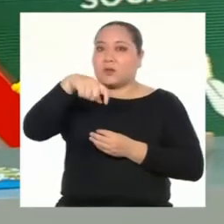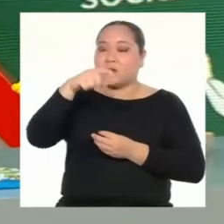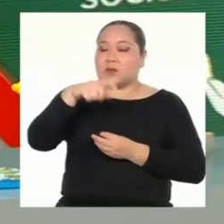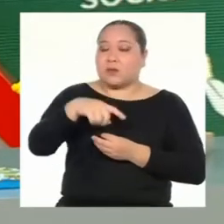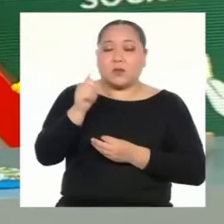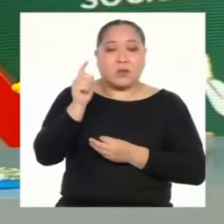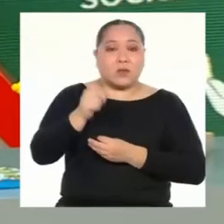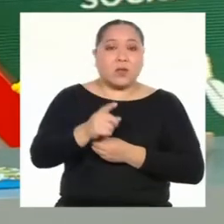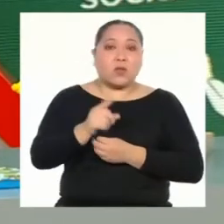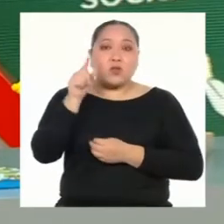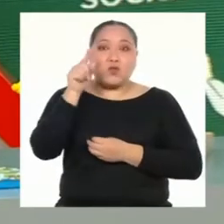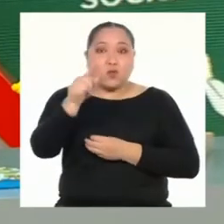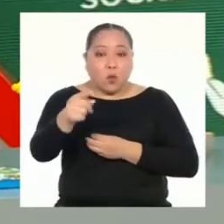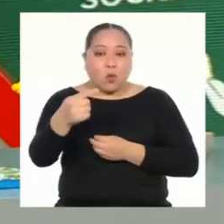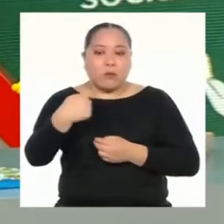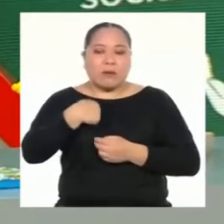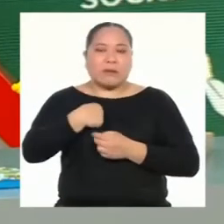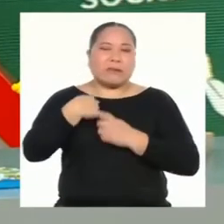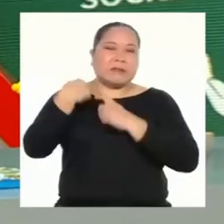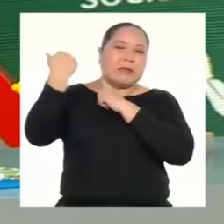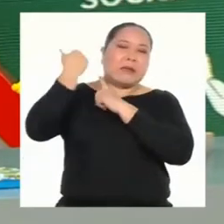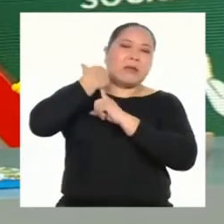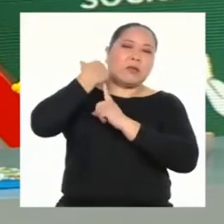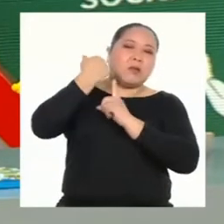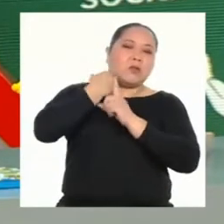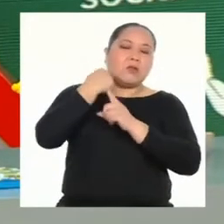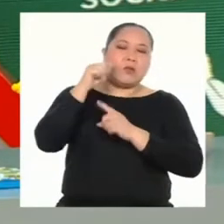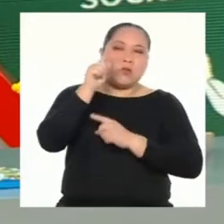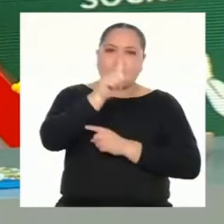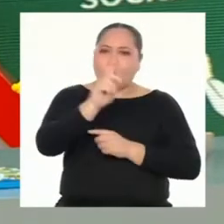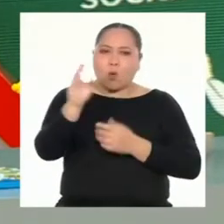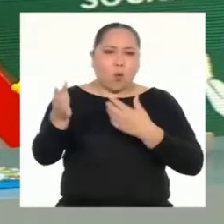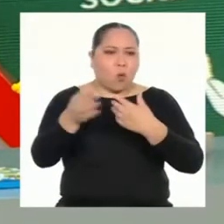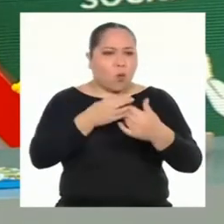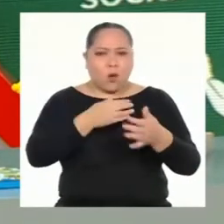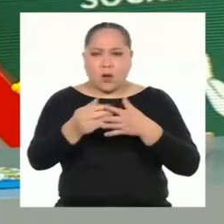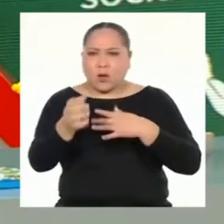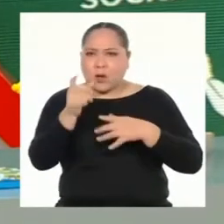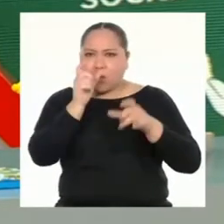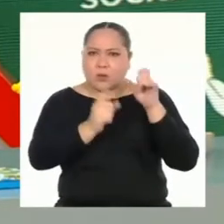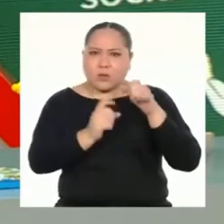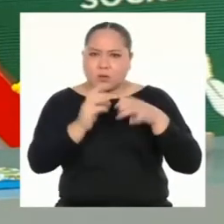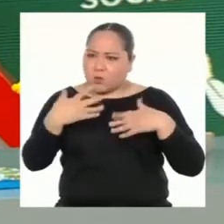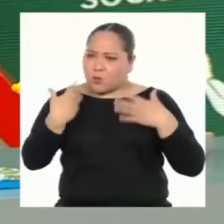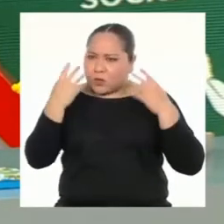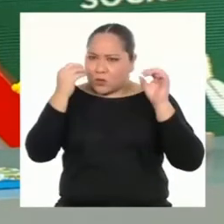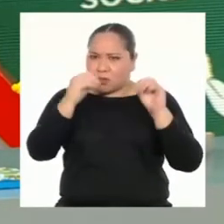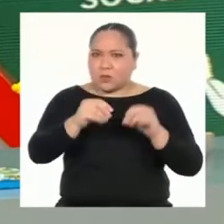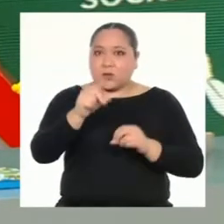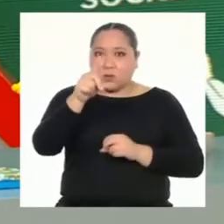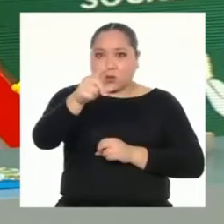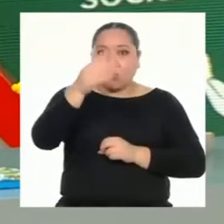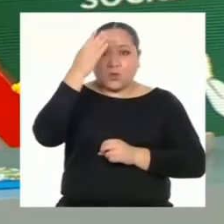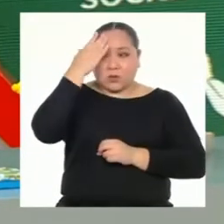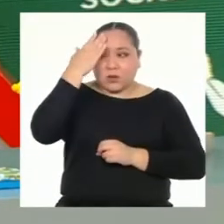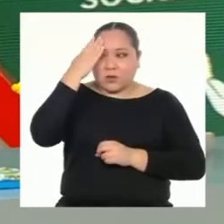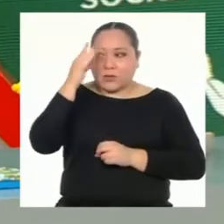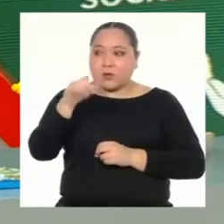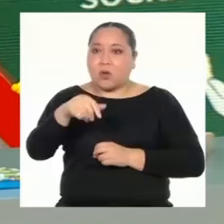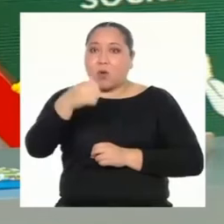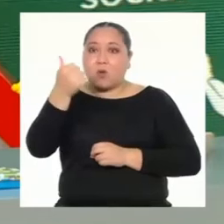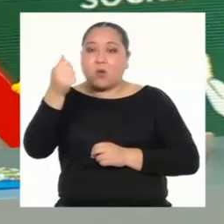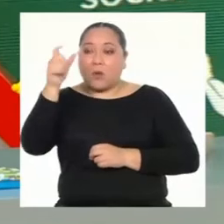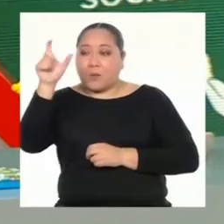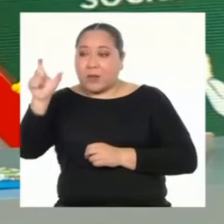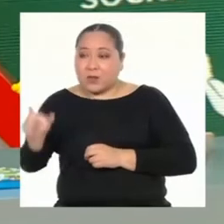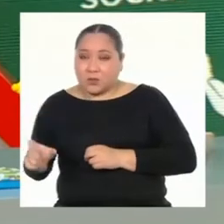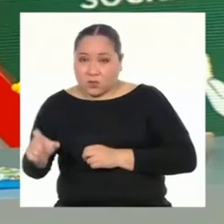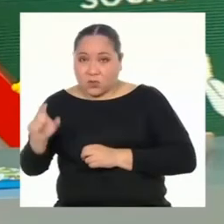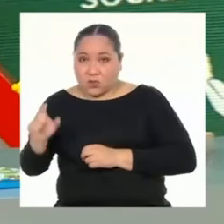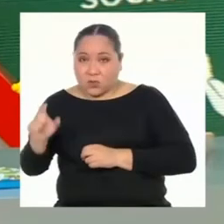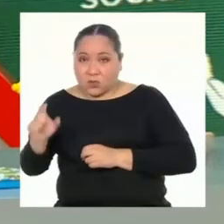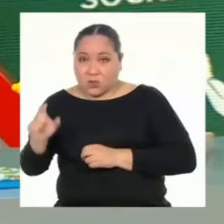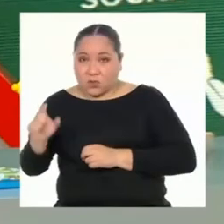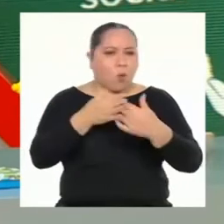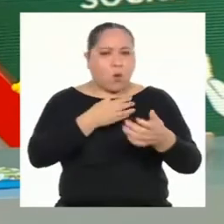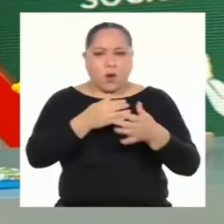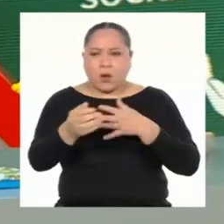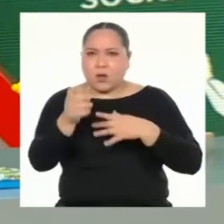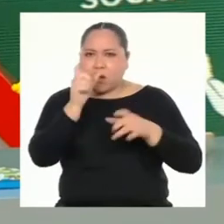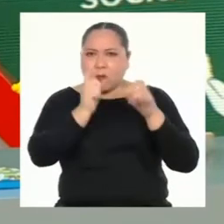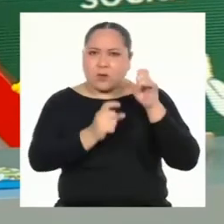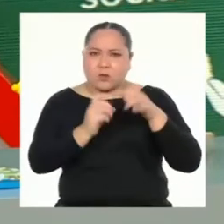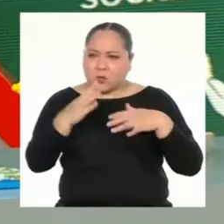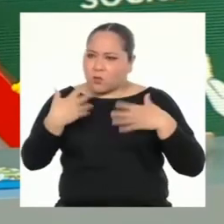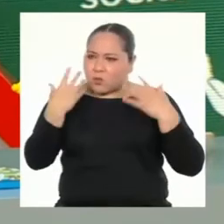víctimas para poner una denuncia, porque cualquier persona puede hacerlo. Así que si sabes que alguien de tu escuela está haciendo